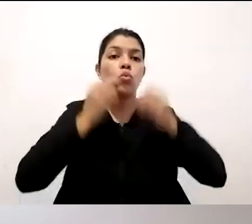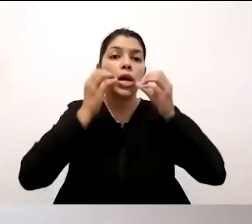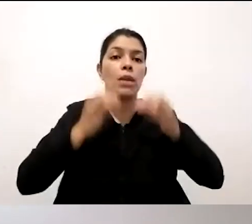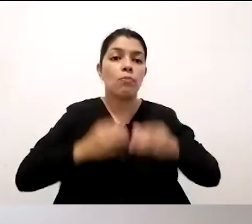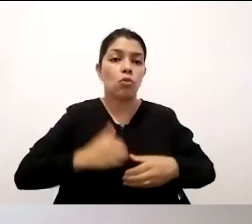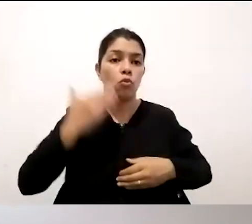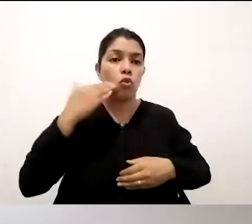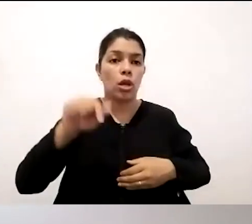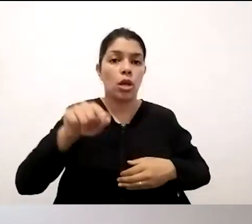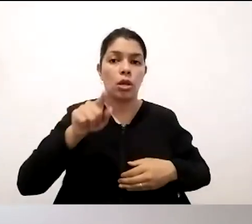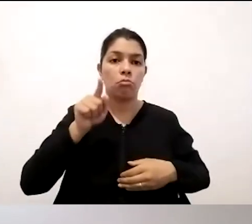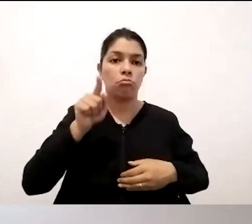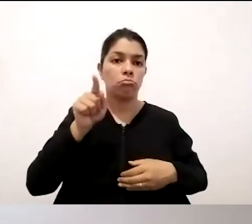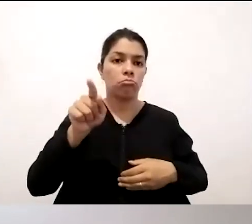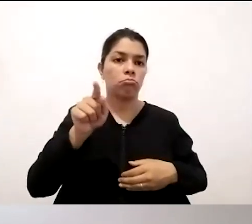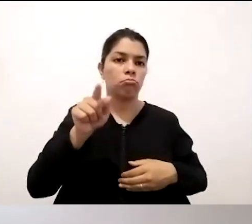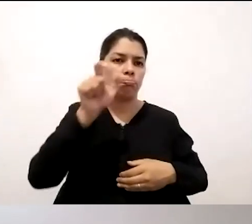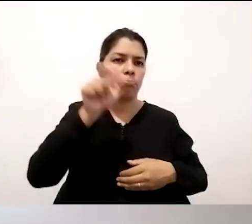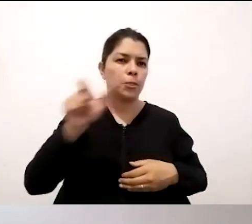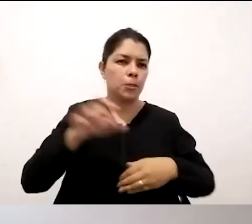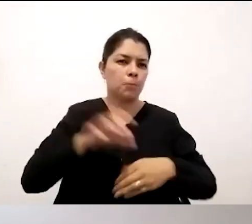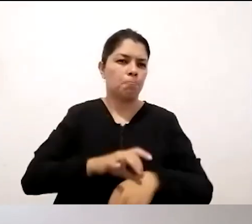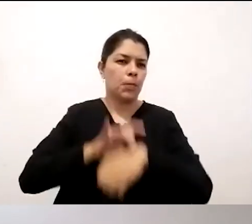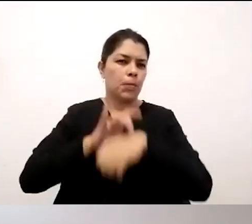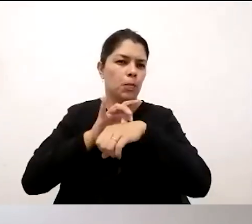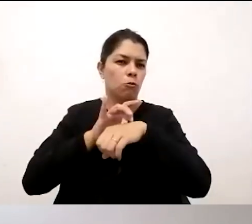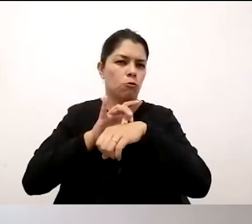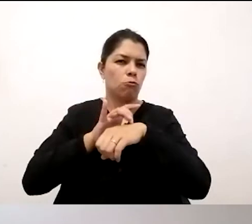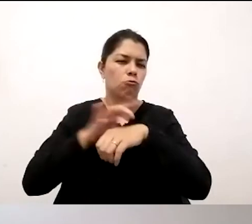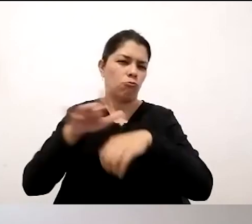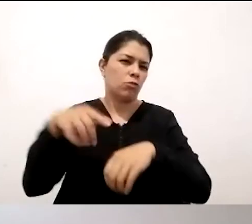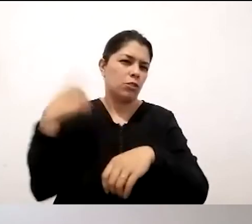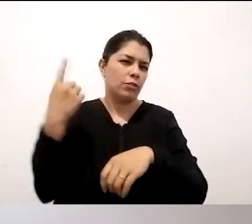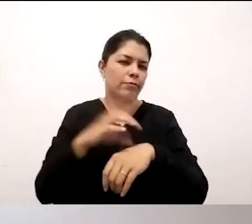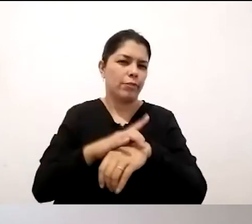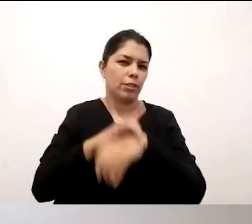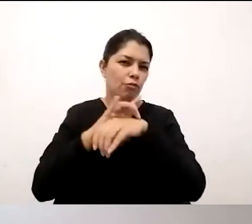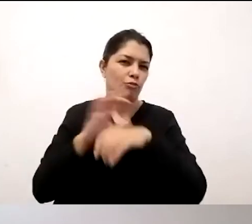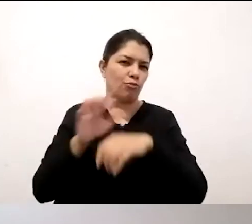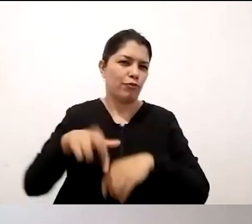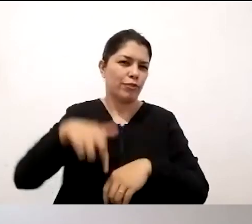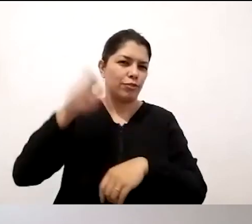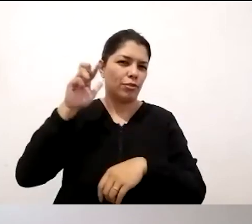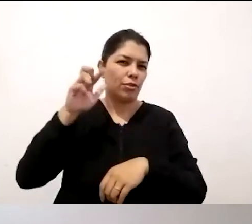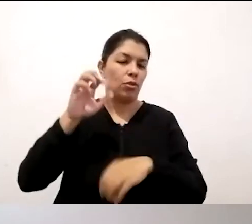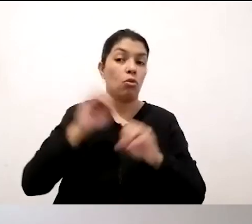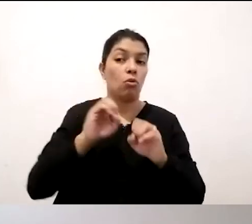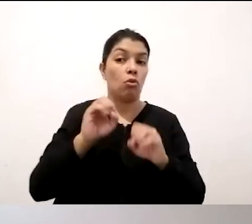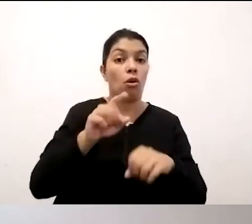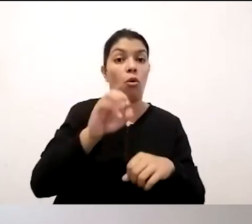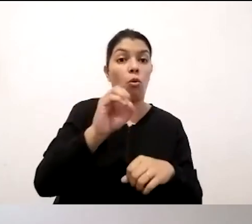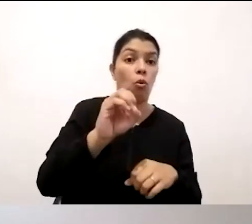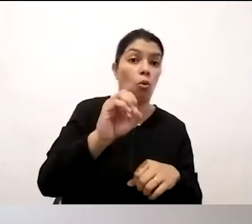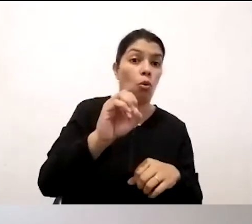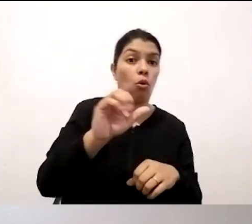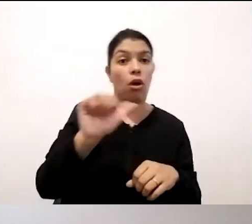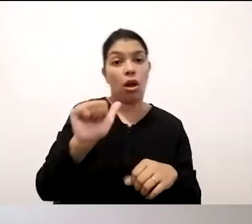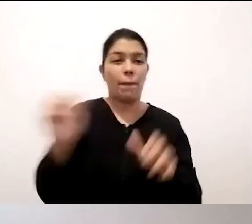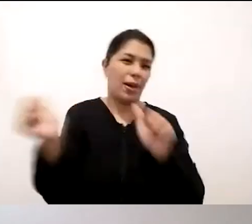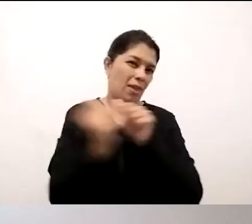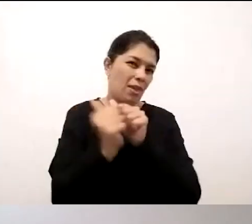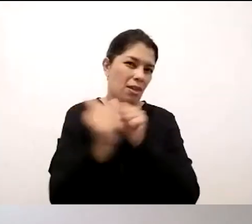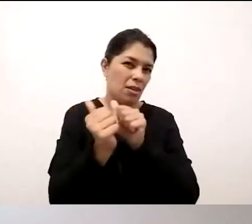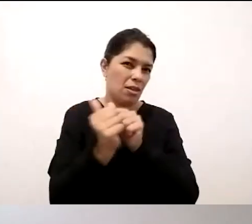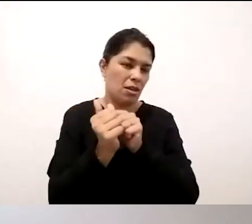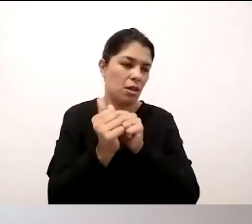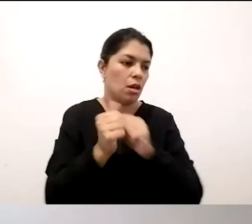por parte de los profesionales, casi siempre de los profesionales de la salud o incluso de las parejas de las mujeres. Y esto pues lo que genera es una